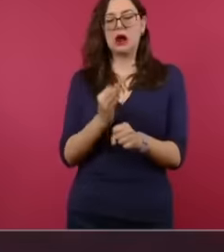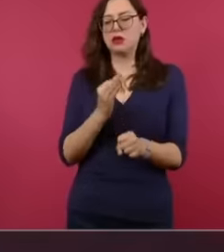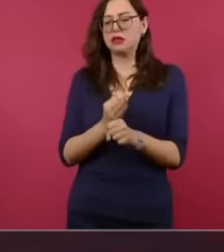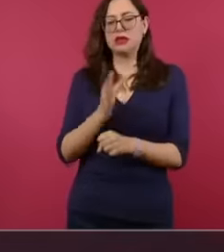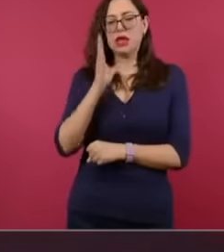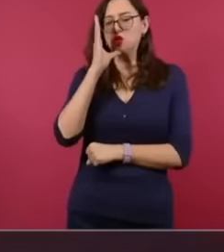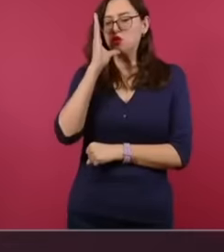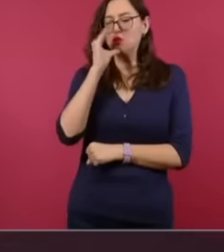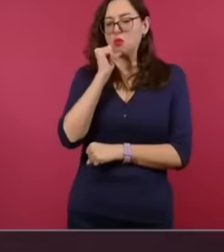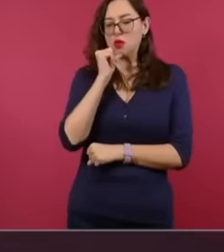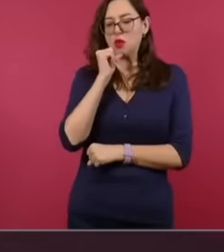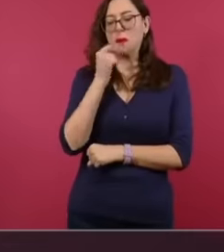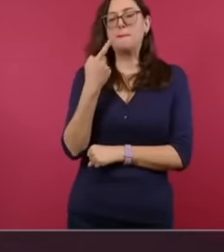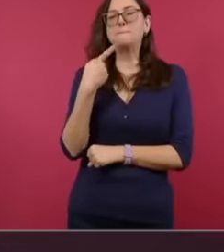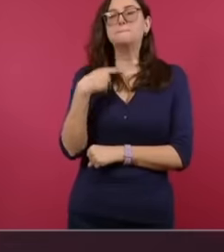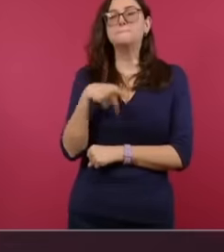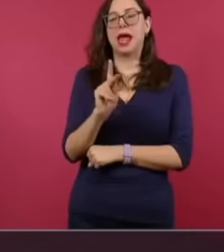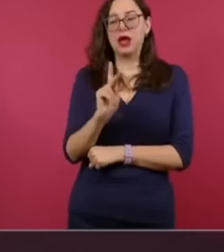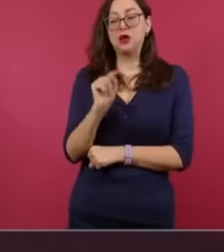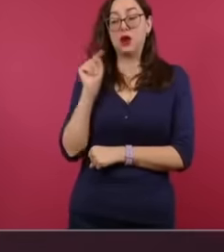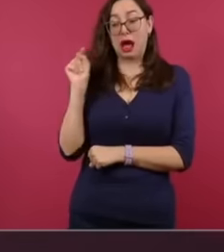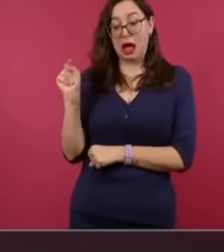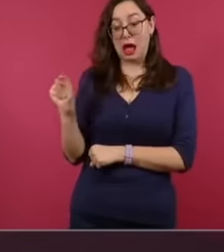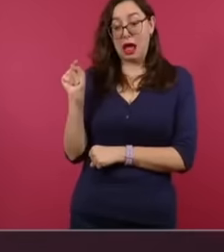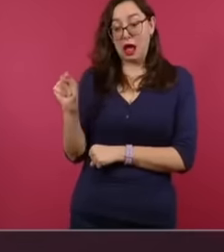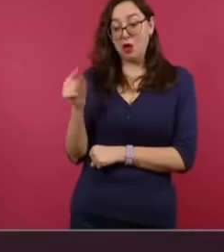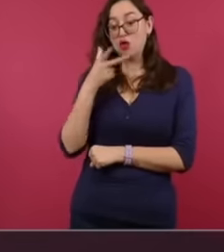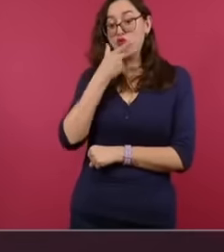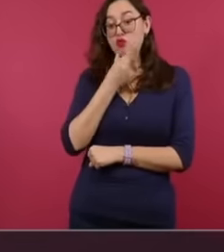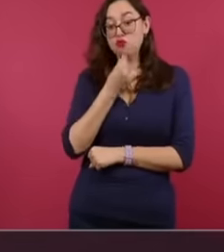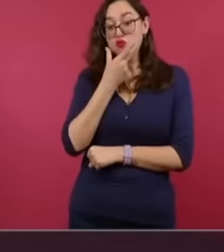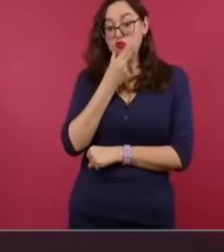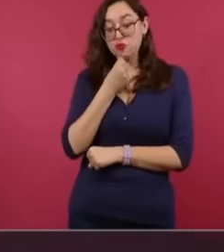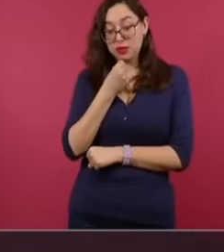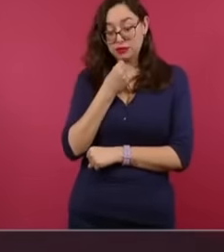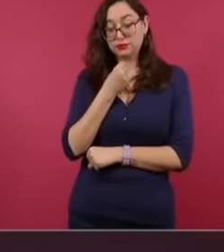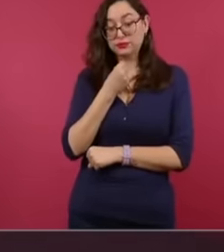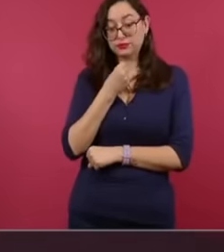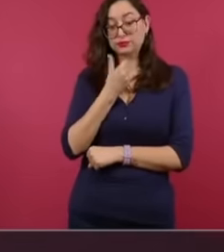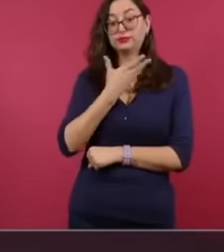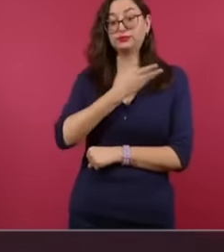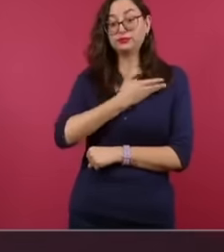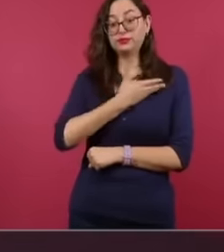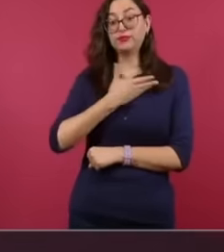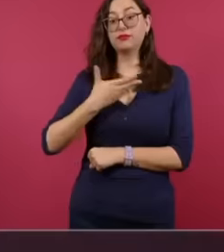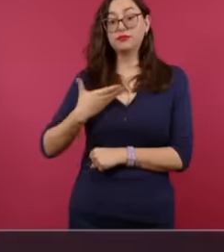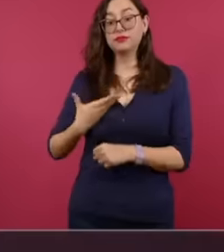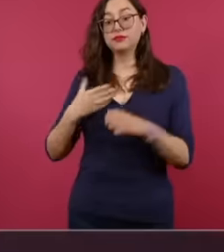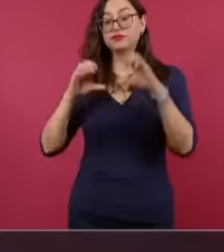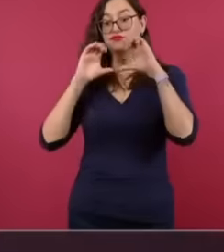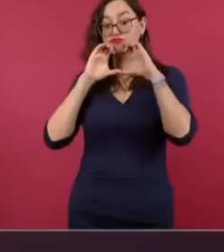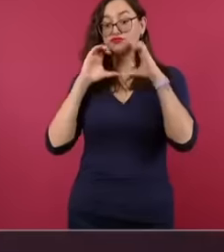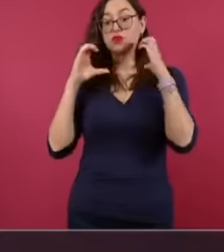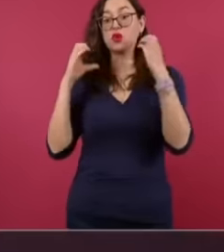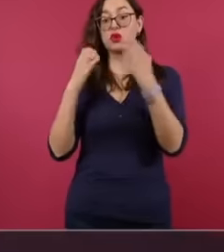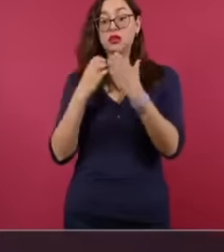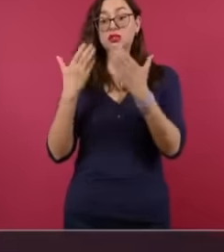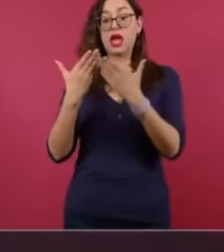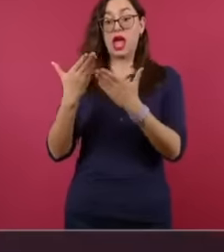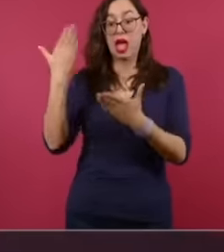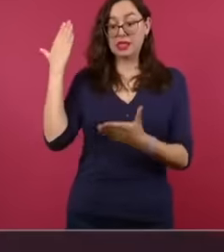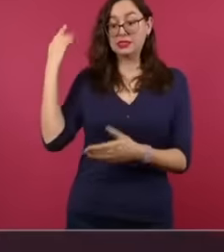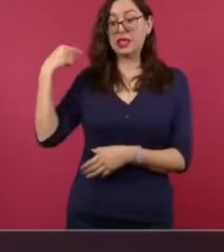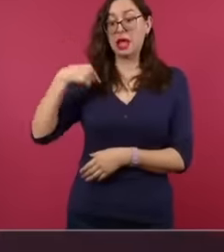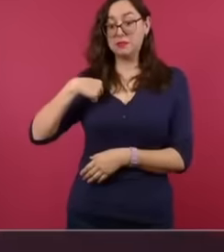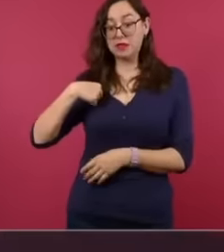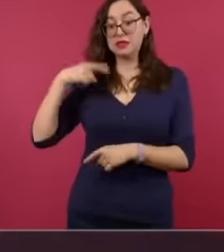de que fue el presidente del Congreso cuando me desaforaron. Así es.